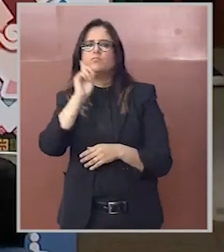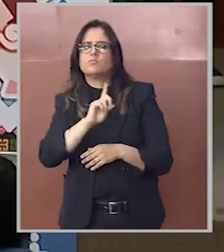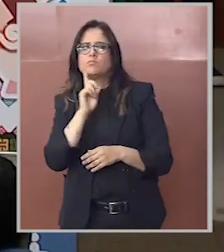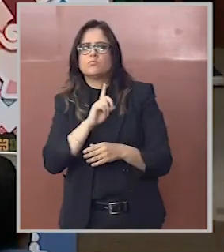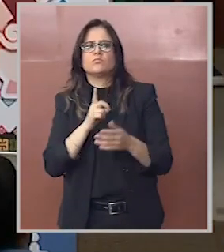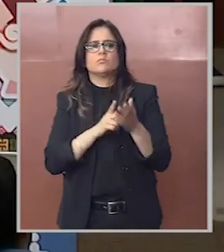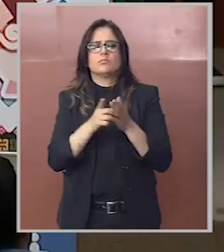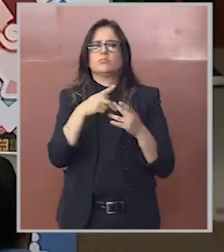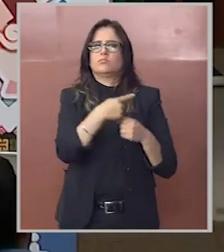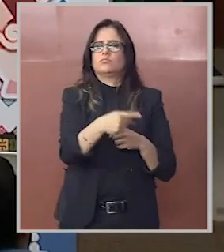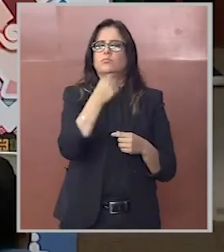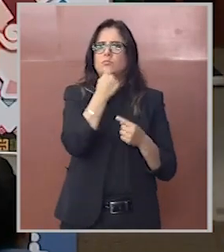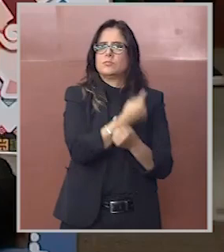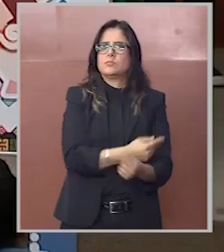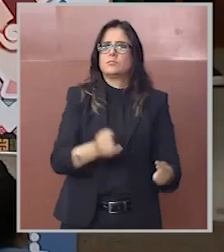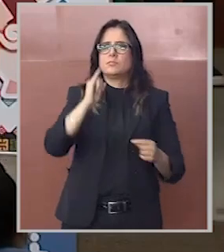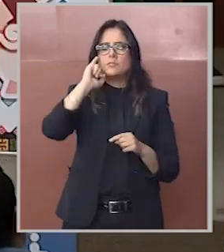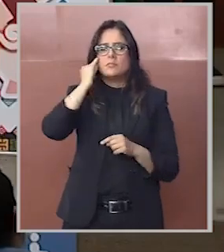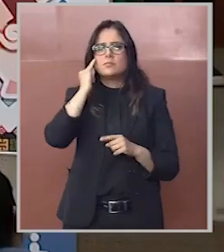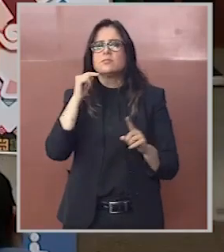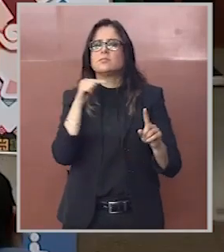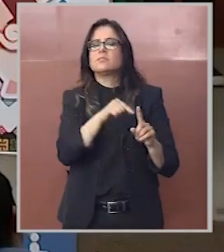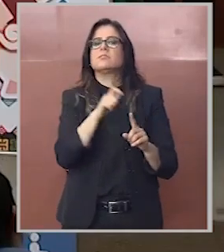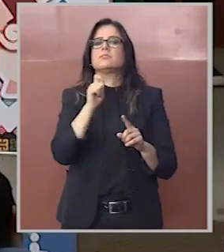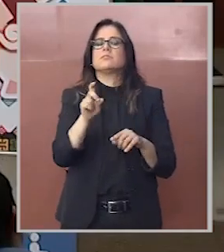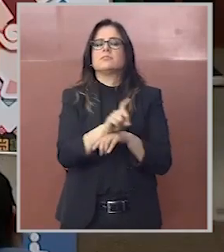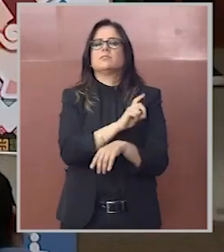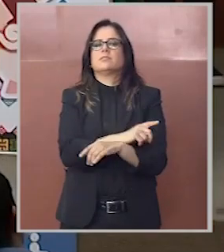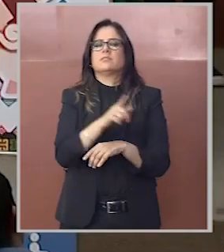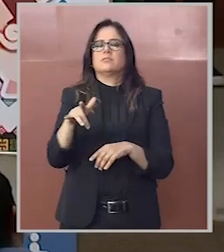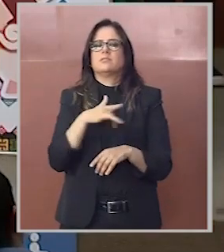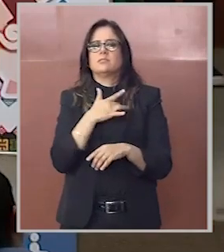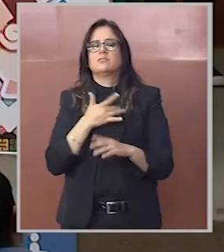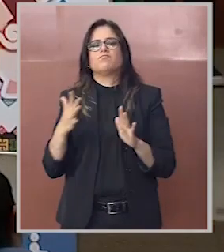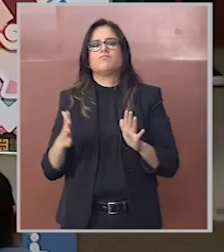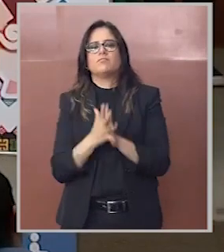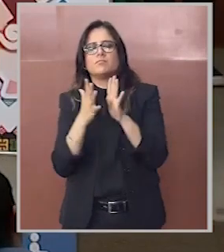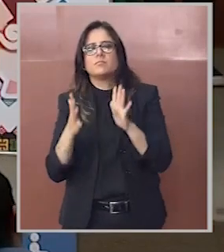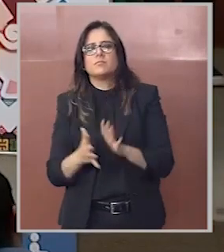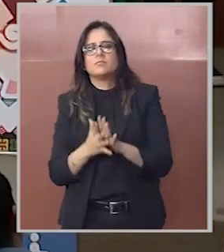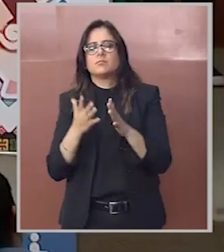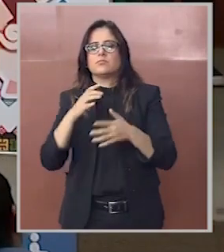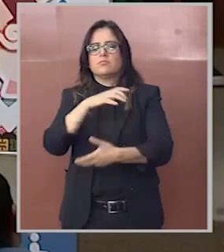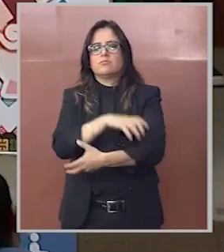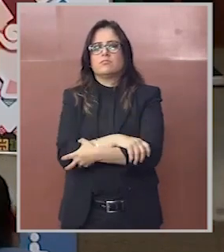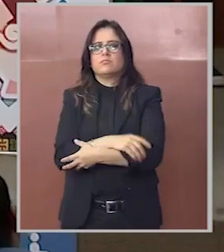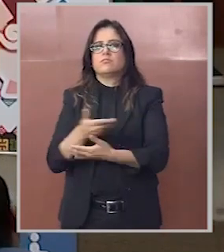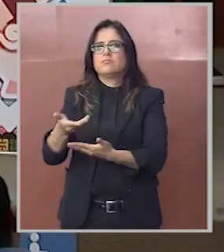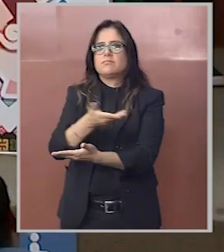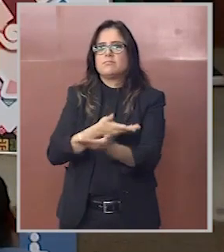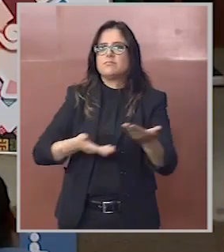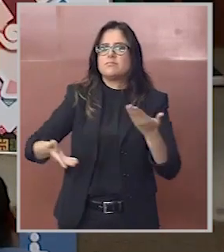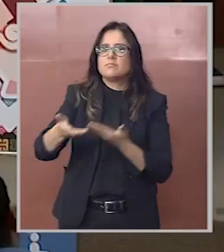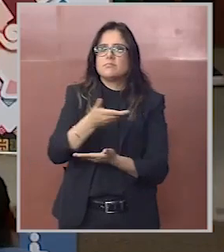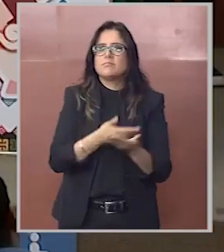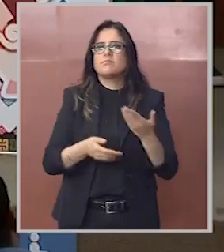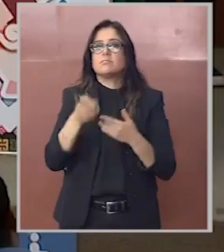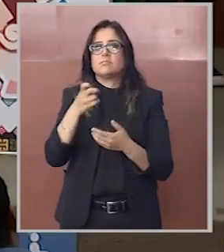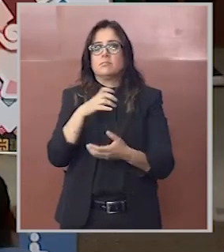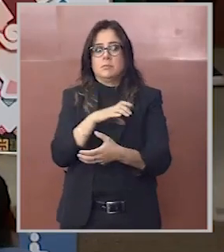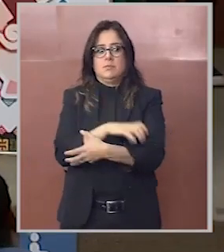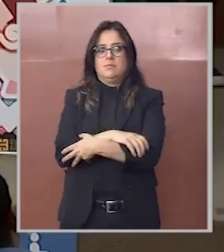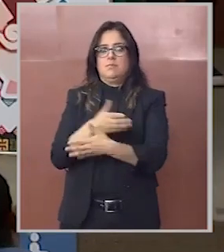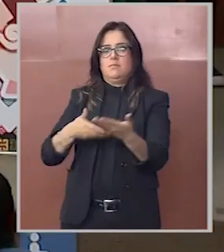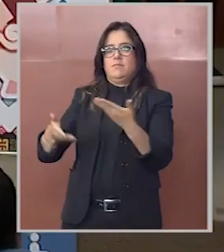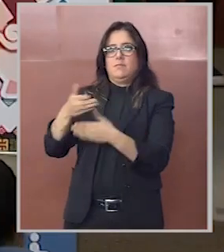Eh Esto desde la incidencia la participación la colaboración y por ello esta colaboración justamente nos parecía